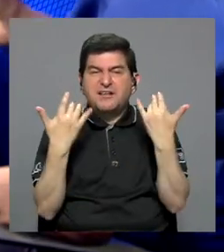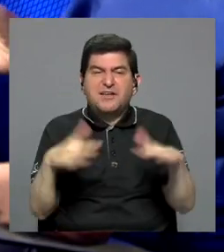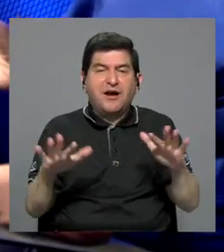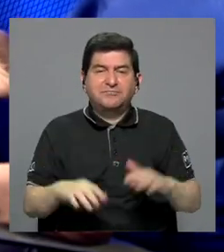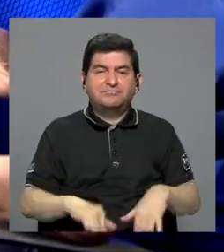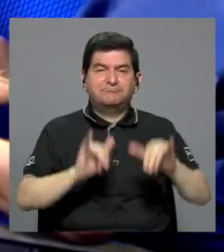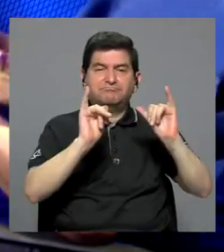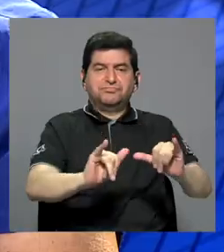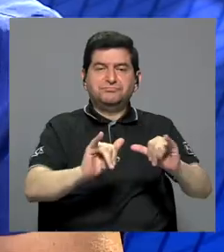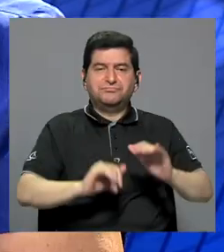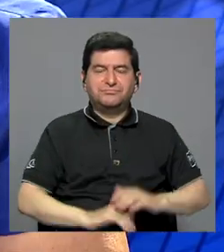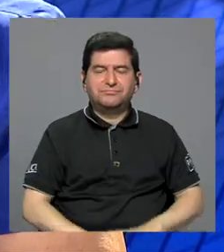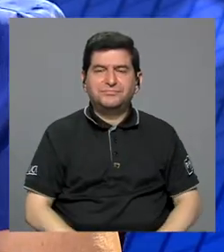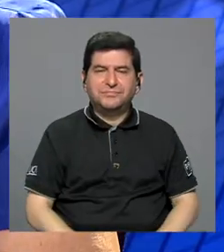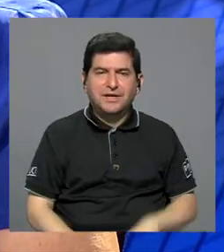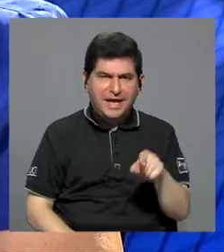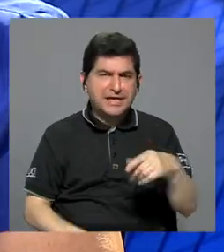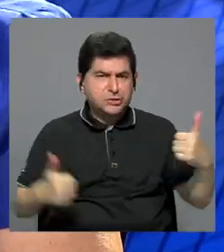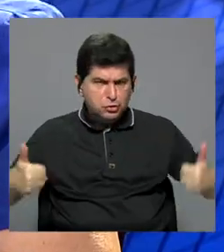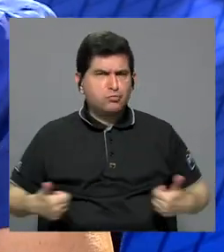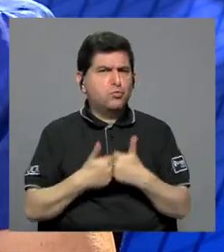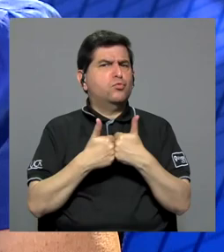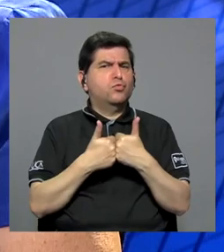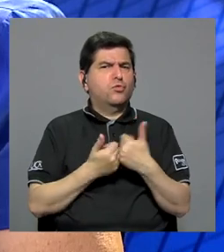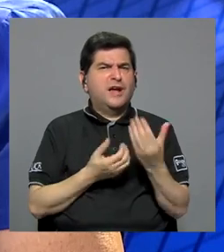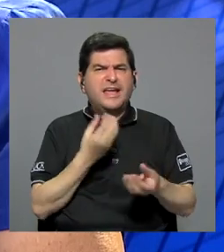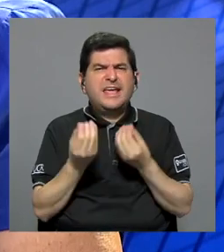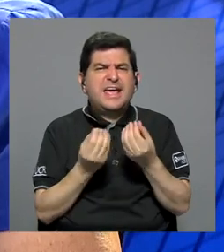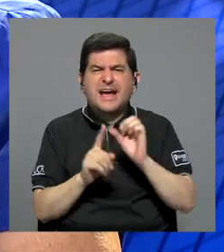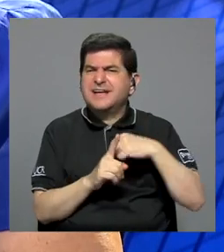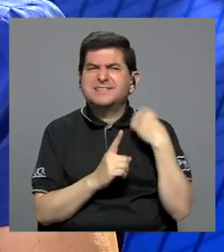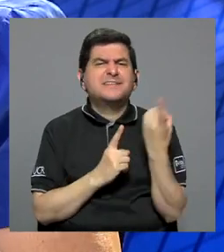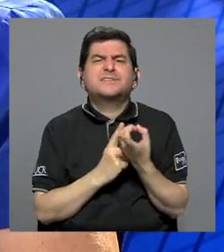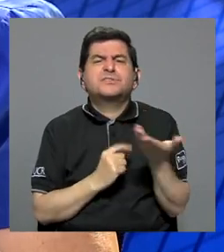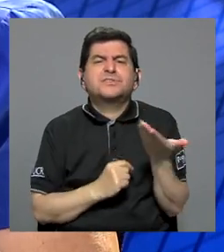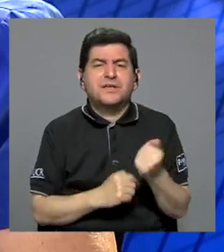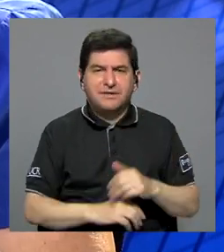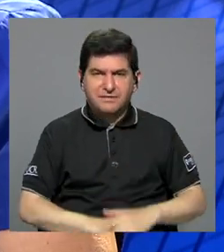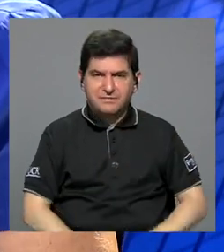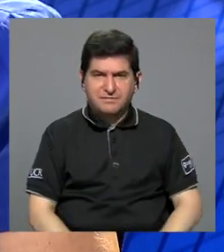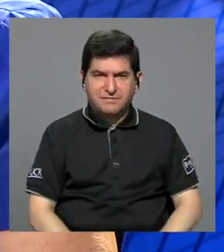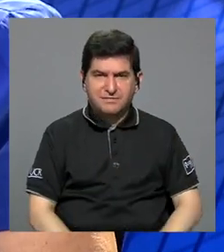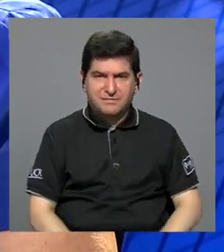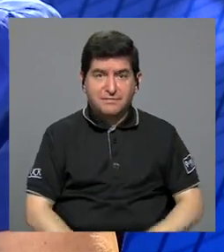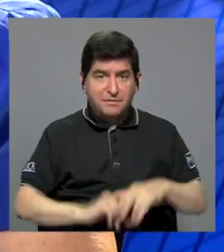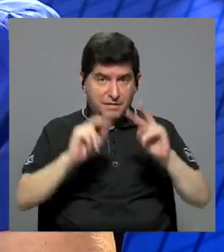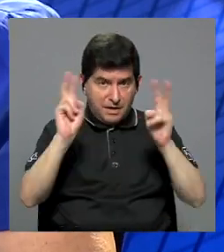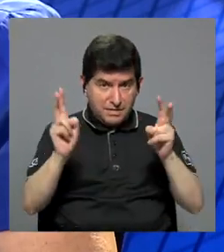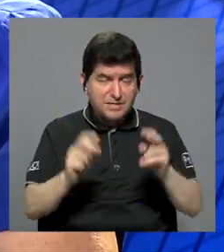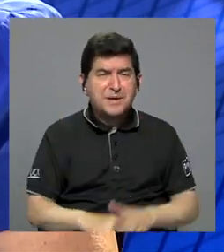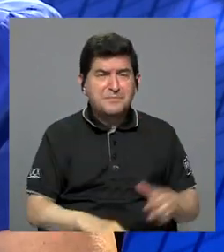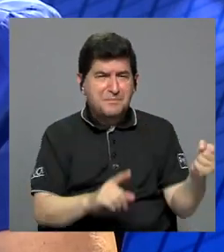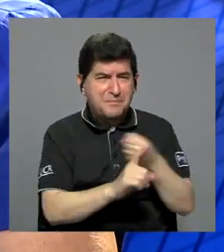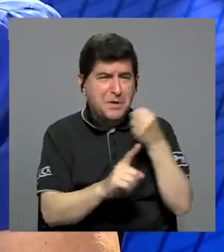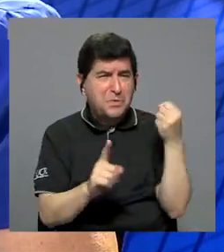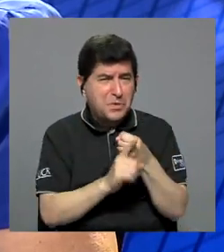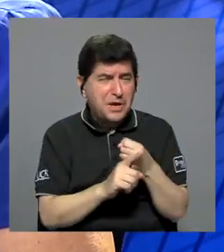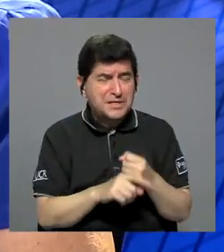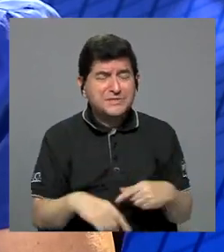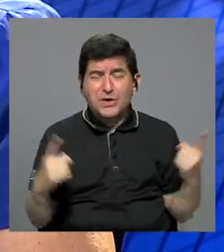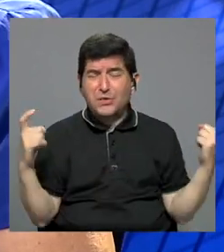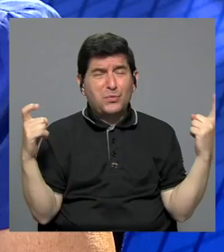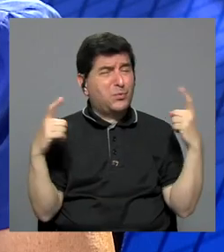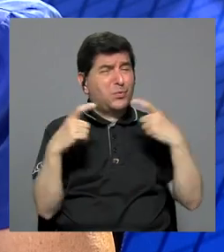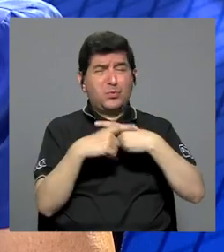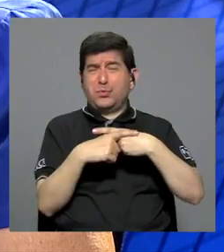y bueno, ahí quedó eso. Bueno, es un reto a qué hacemos como sociedad, ¿verdad? El tema, como se ha dicho, de la violencia es